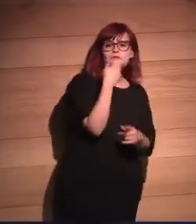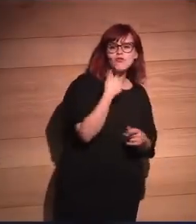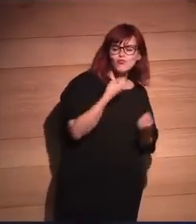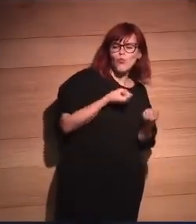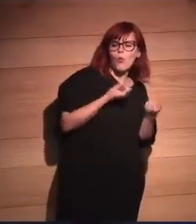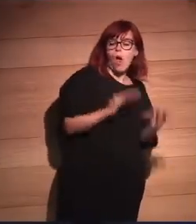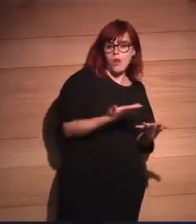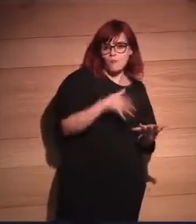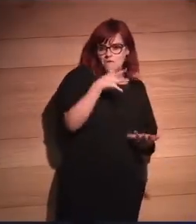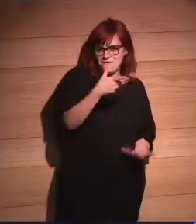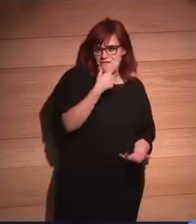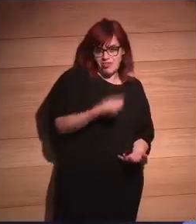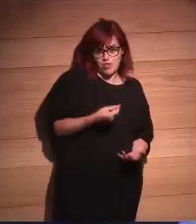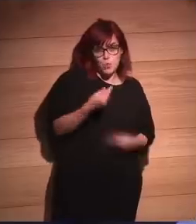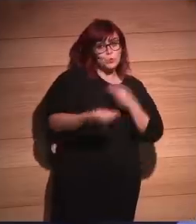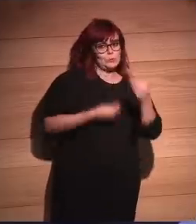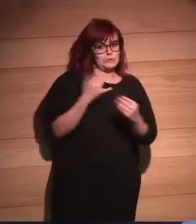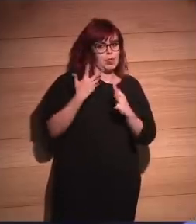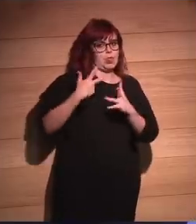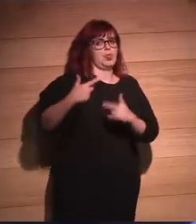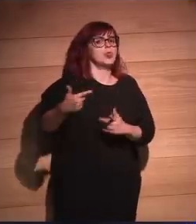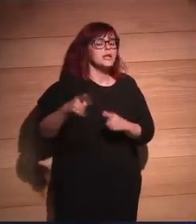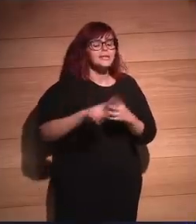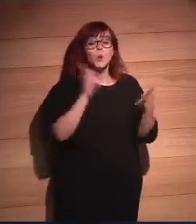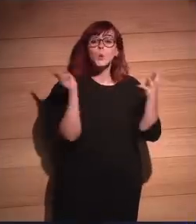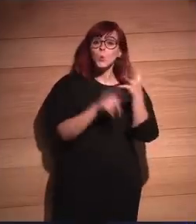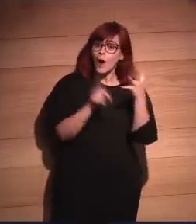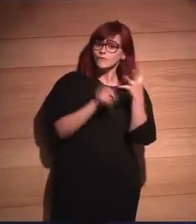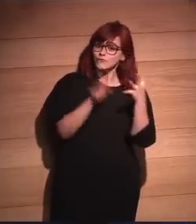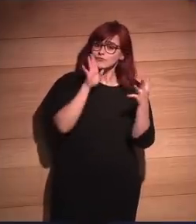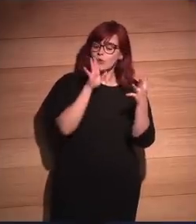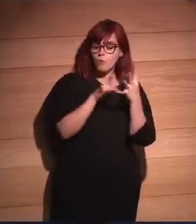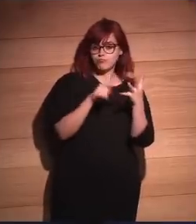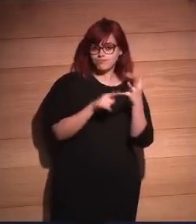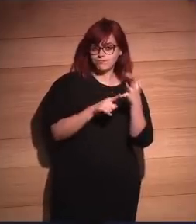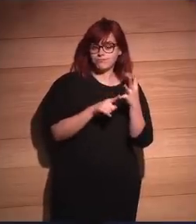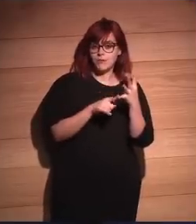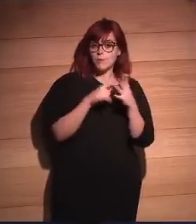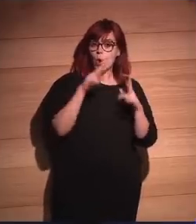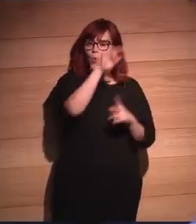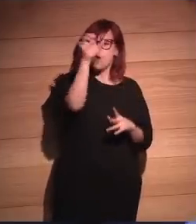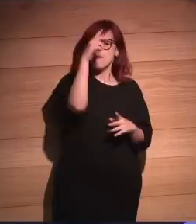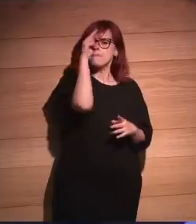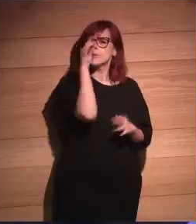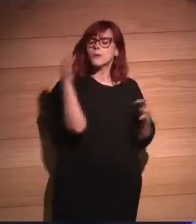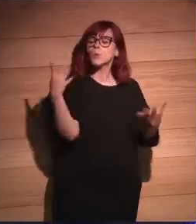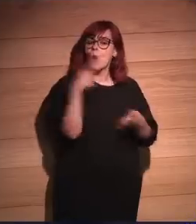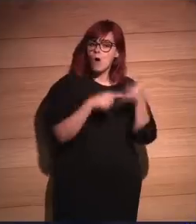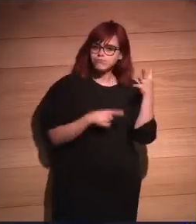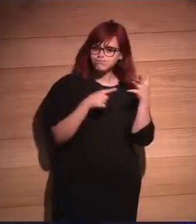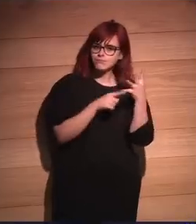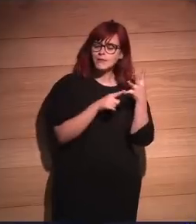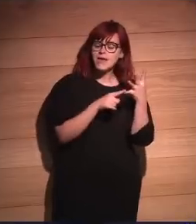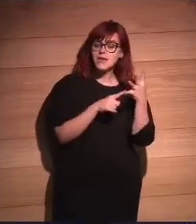porque eso es luego muy fácil de utilizar. Y el cuarto instrumento que le preocupa, o el cuarto pilar que le preocupa a la Unión Europea, es